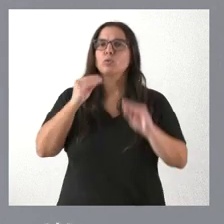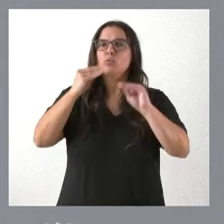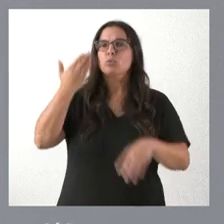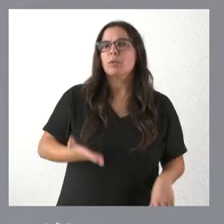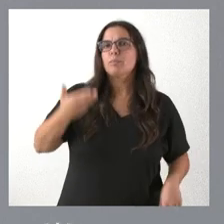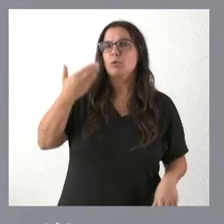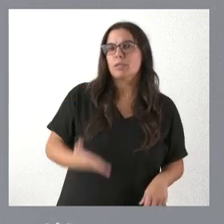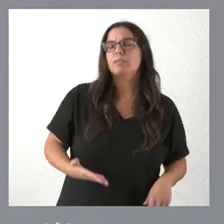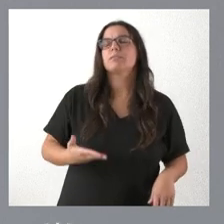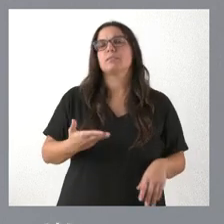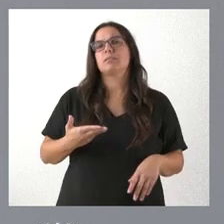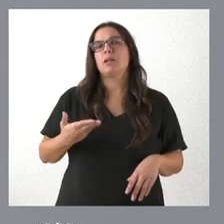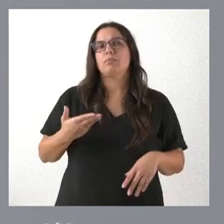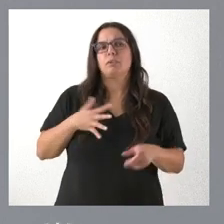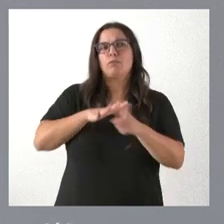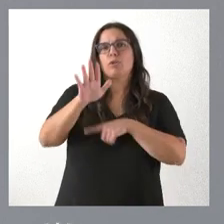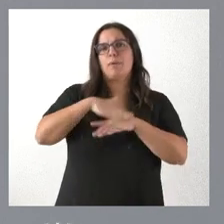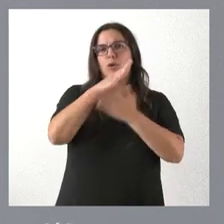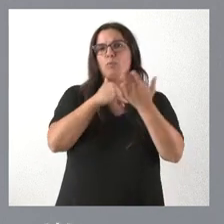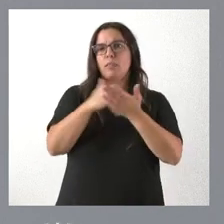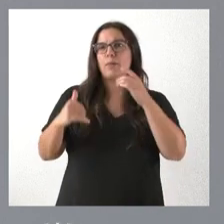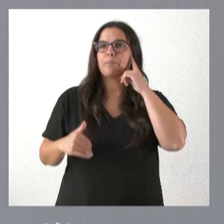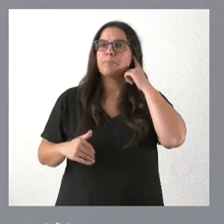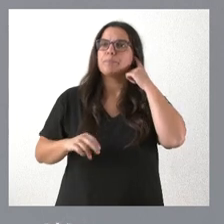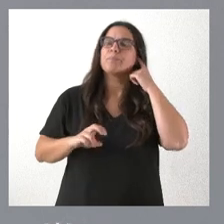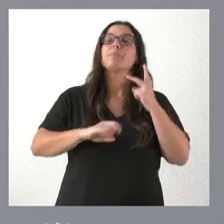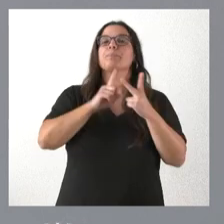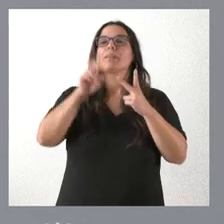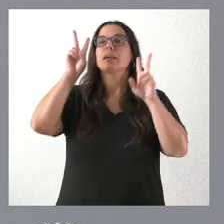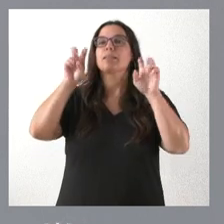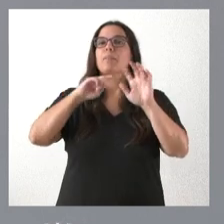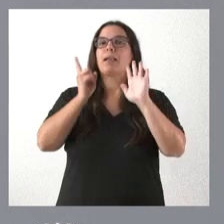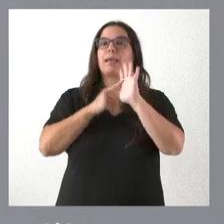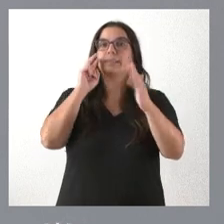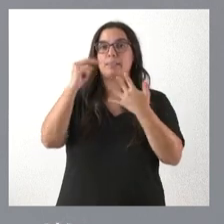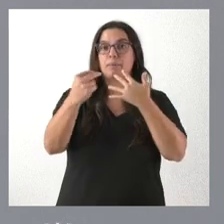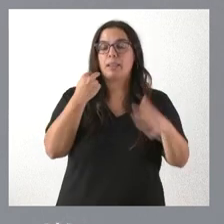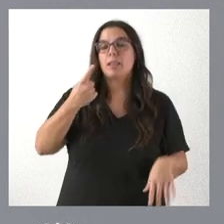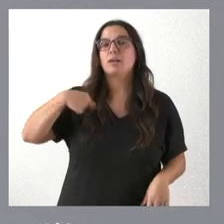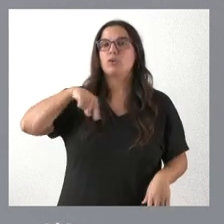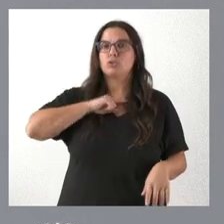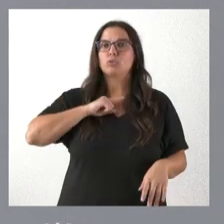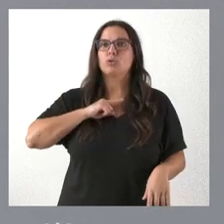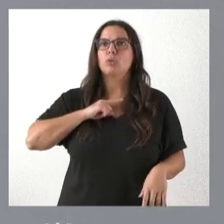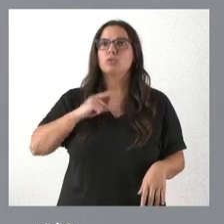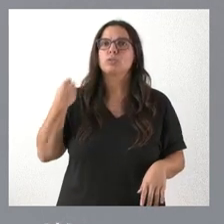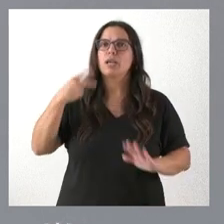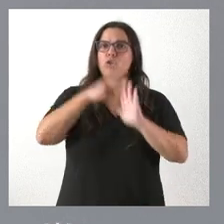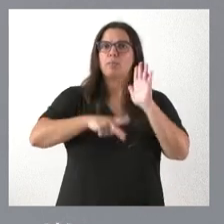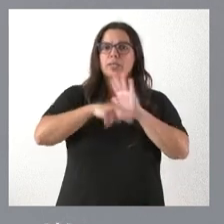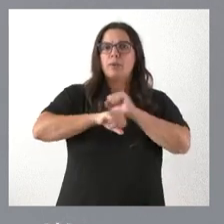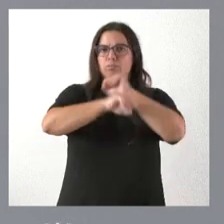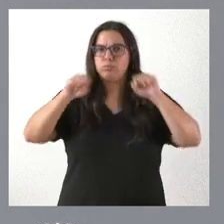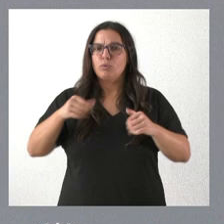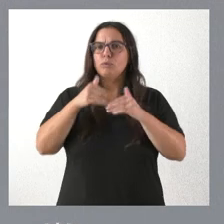este tipo de instituciones culturales ha tenido nuestra comunidad Autónoma y la ley de transparencia Nosotros hemos reforzado de forma muy importante esta normativa lo Seguiremos